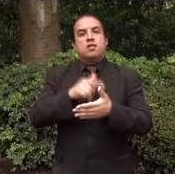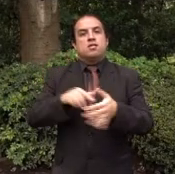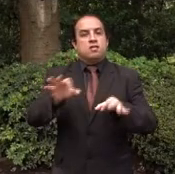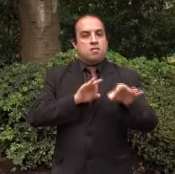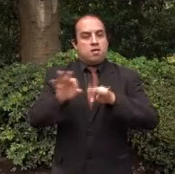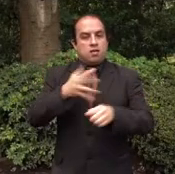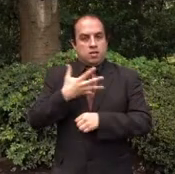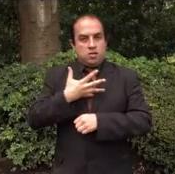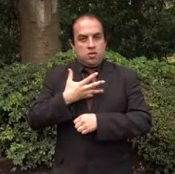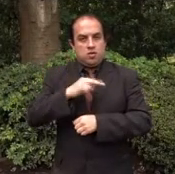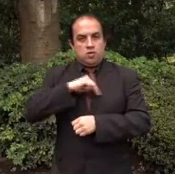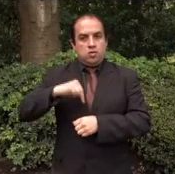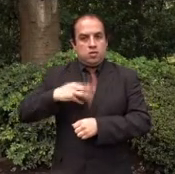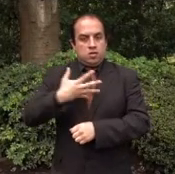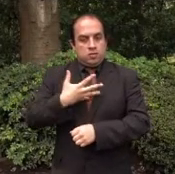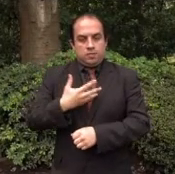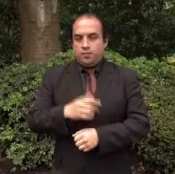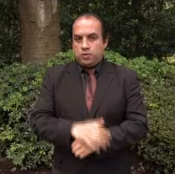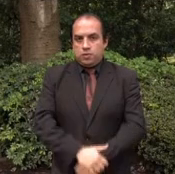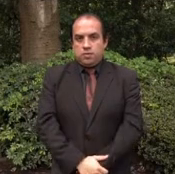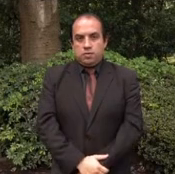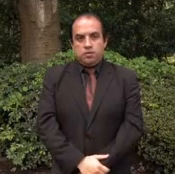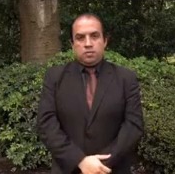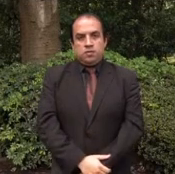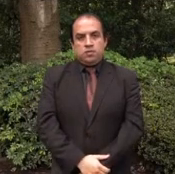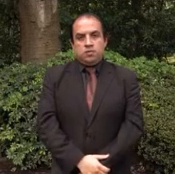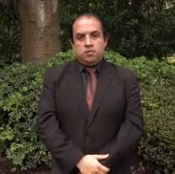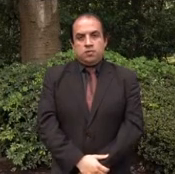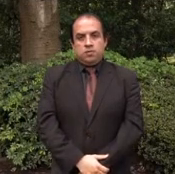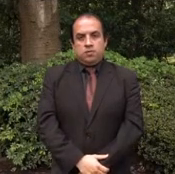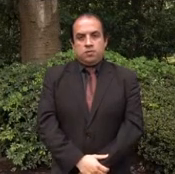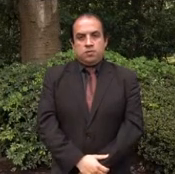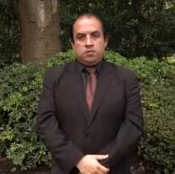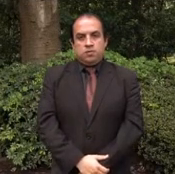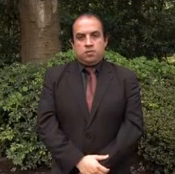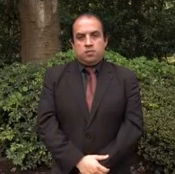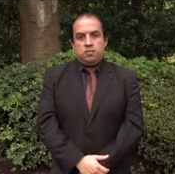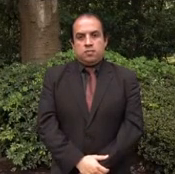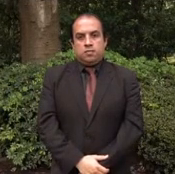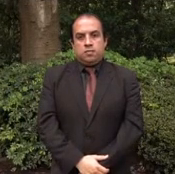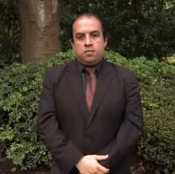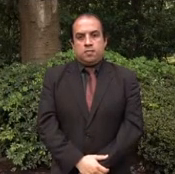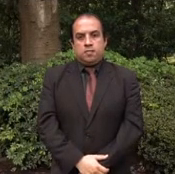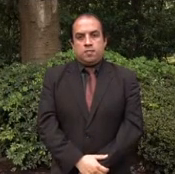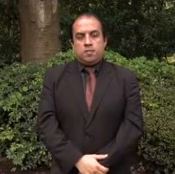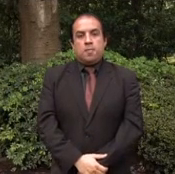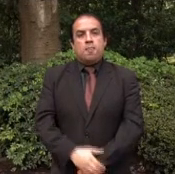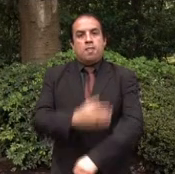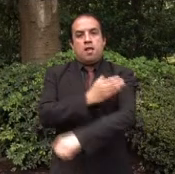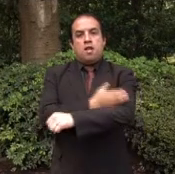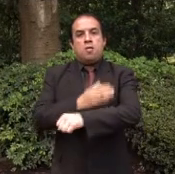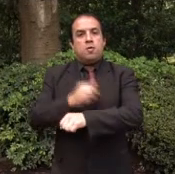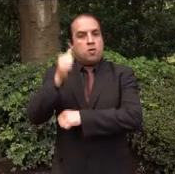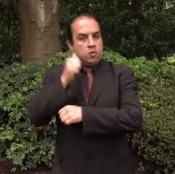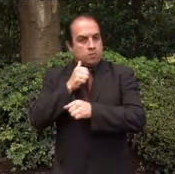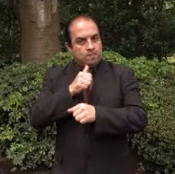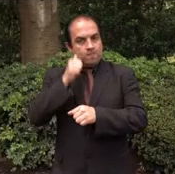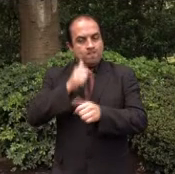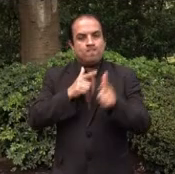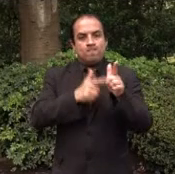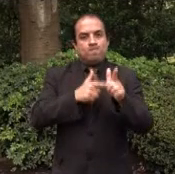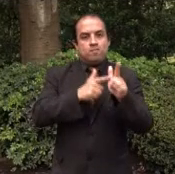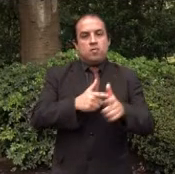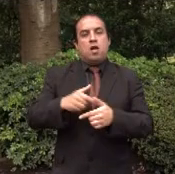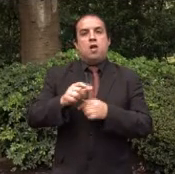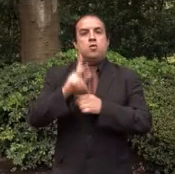al General Secretario, General Morfín, el acompañamiento en Los Pinos de manera permanente y en esta sección, en donde se guarda